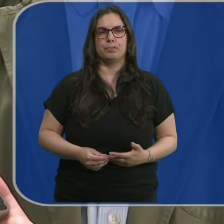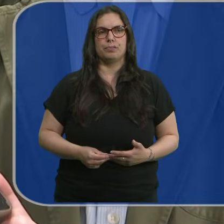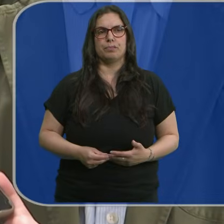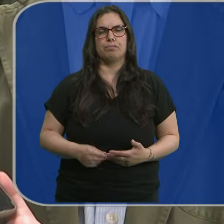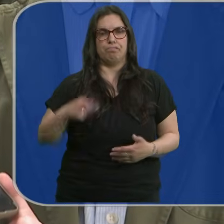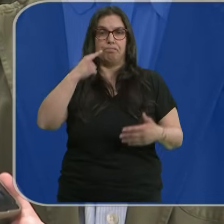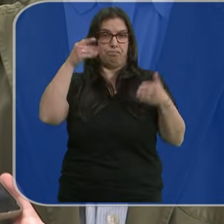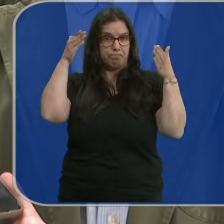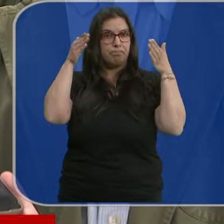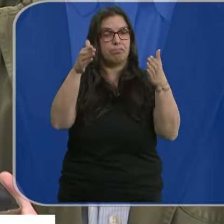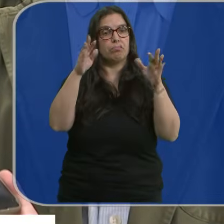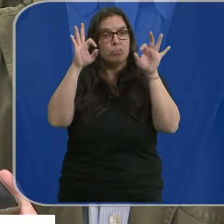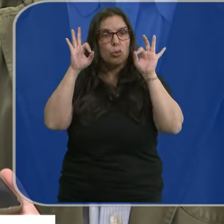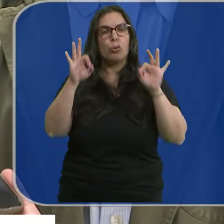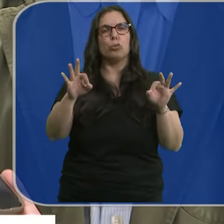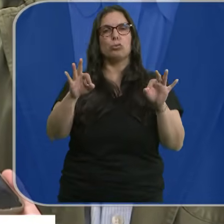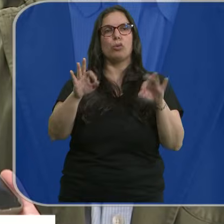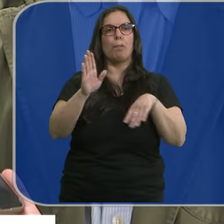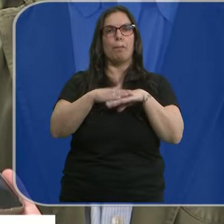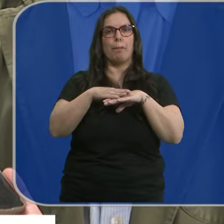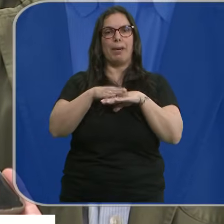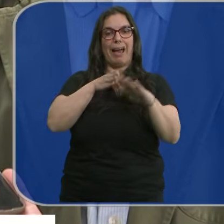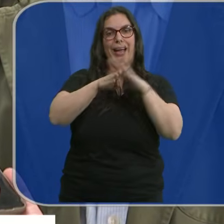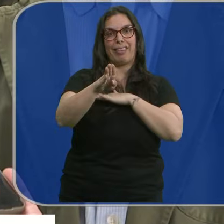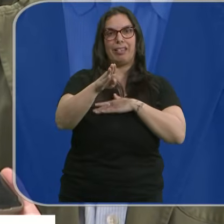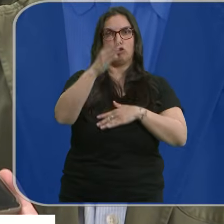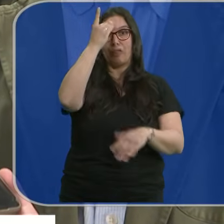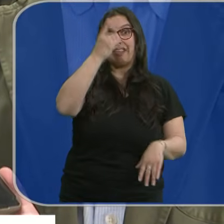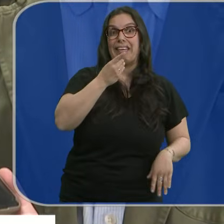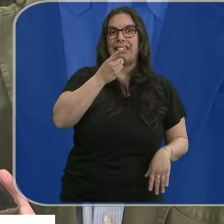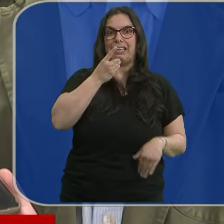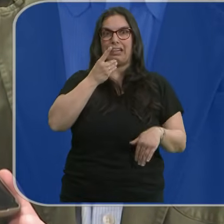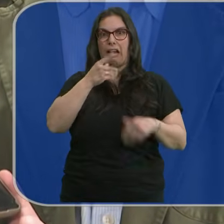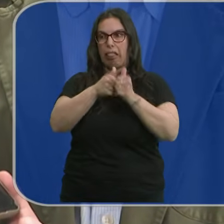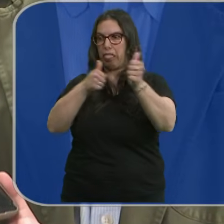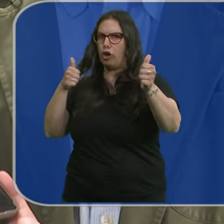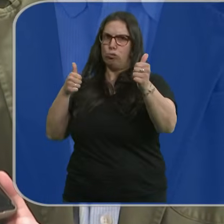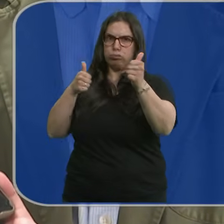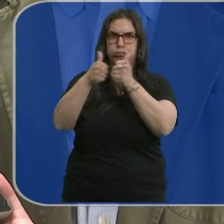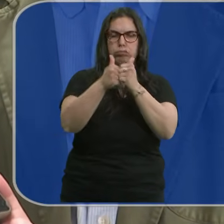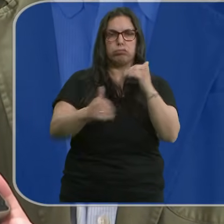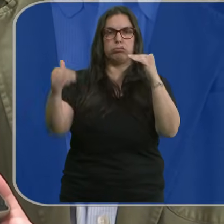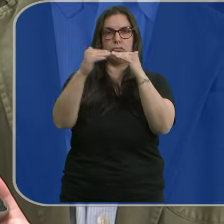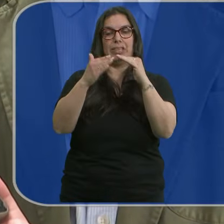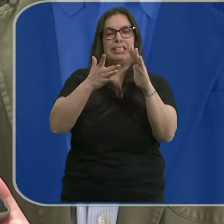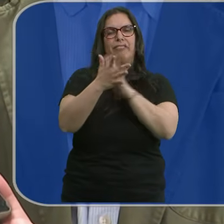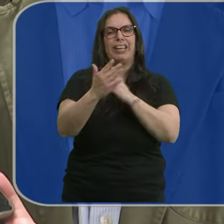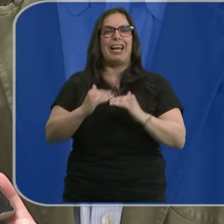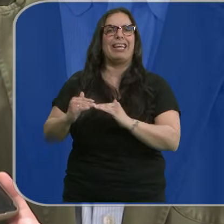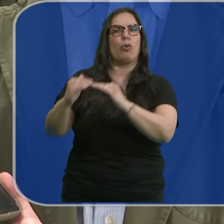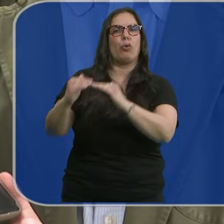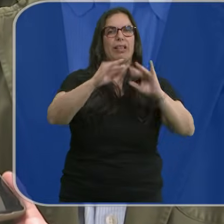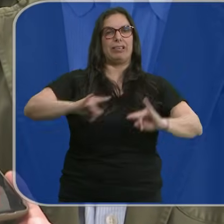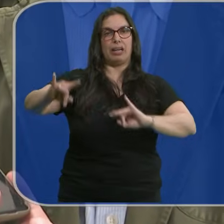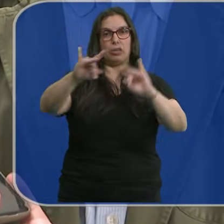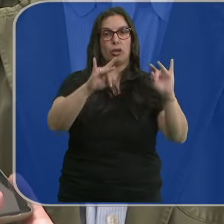Va enfocado precisamente a estrechar la brecha digital y por lo tanto es una herramienta de igualdad territorial en el sentido de llegar